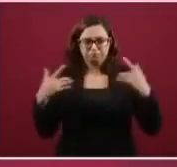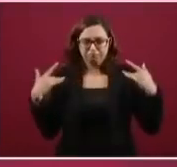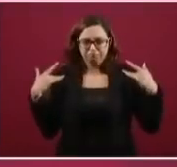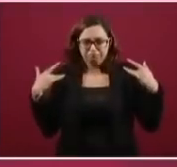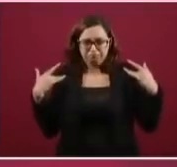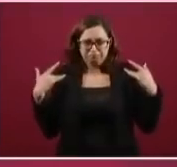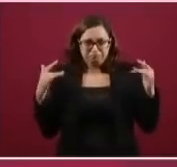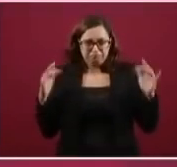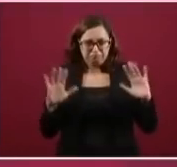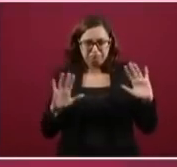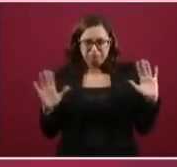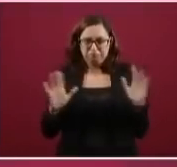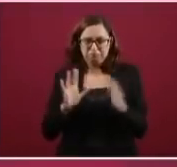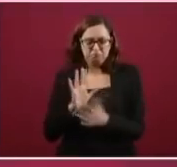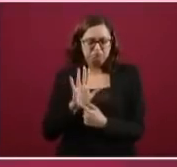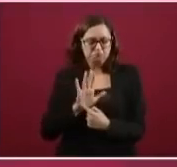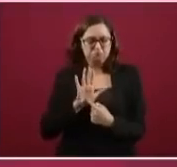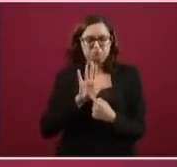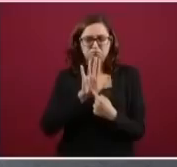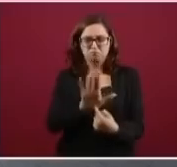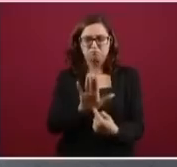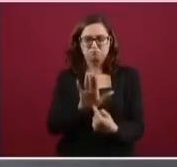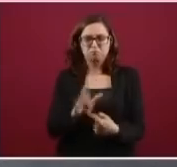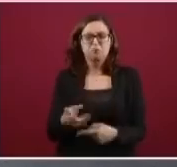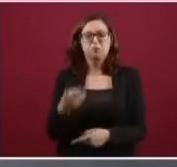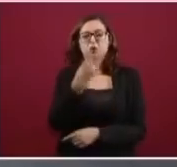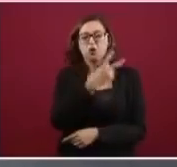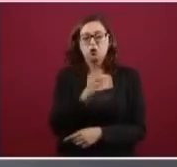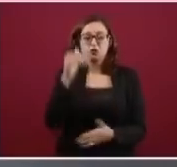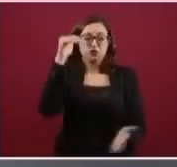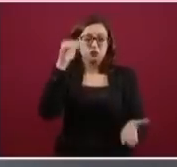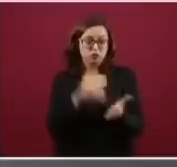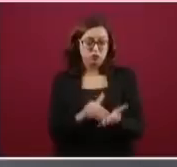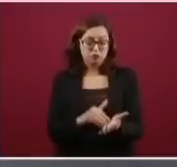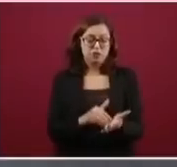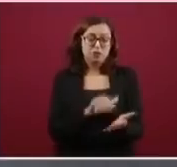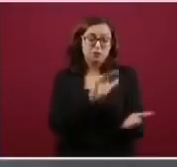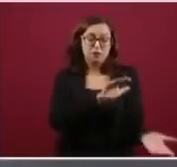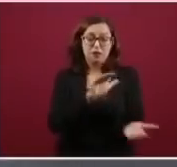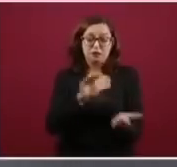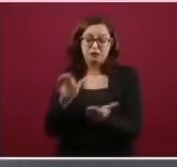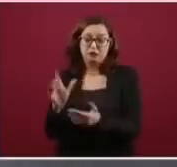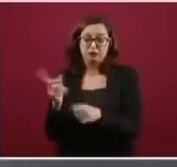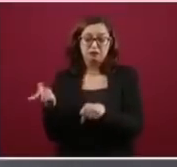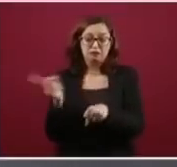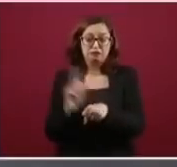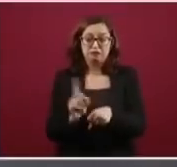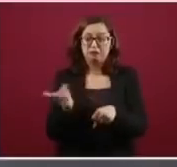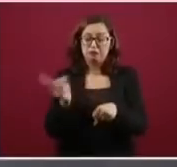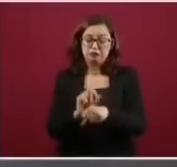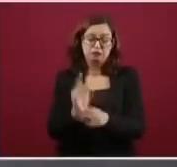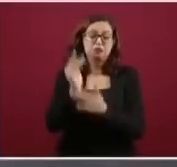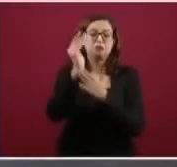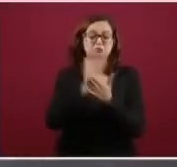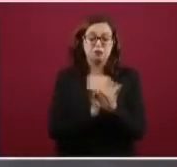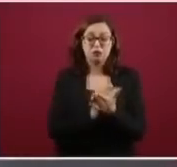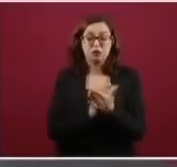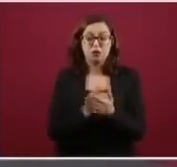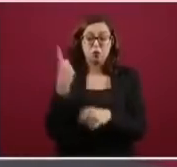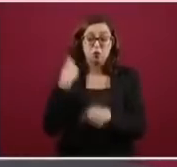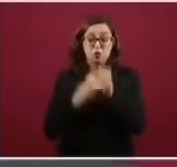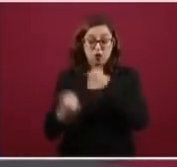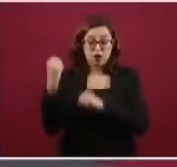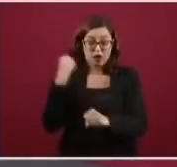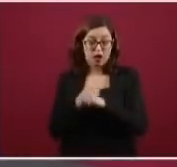doy a conocer que se cayó doscientos mil barriles diarios la producción petrolera sólo el año